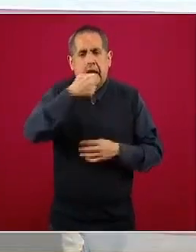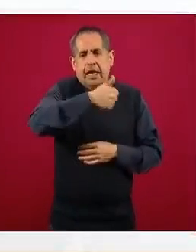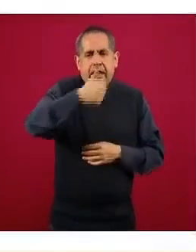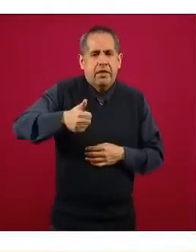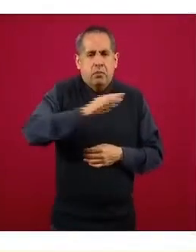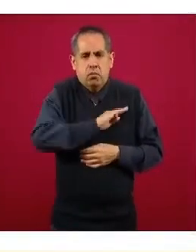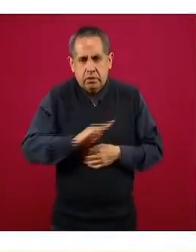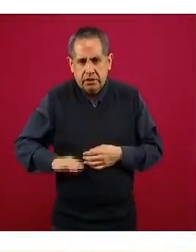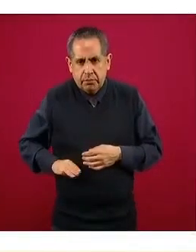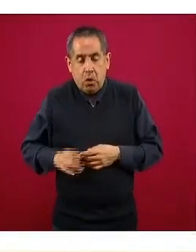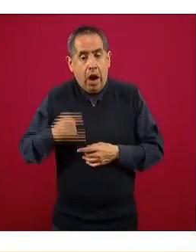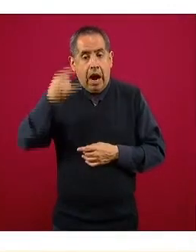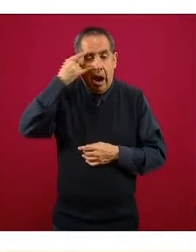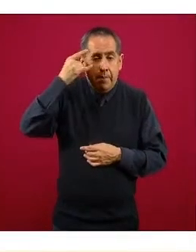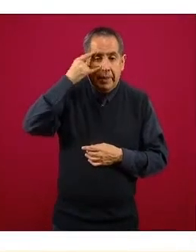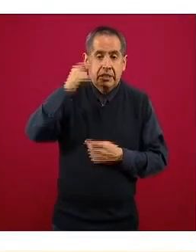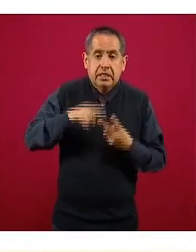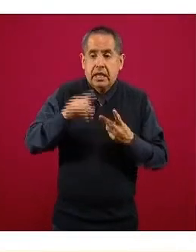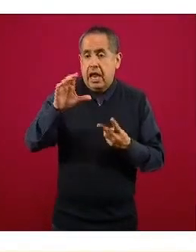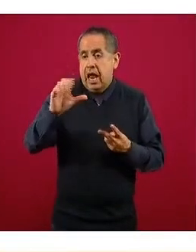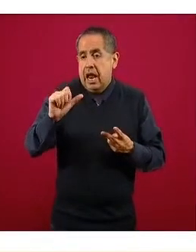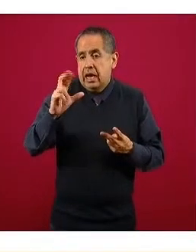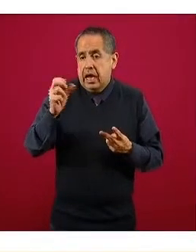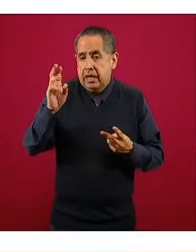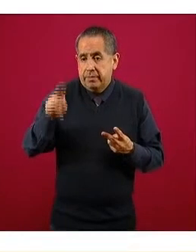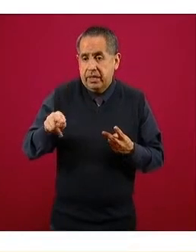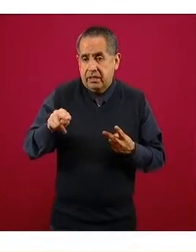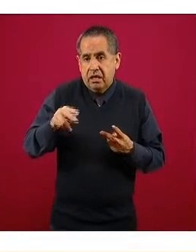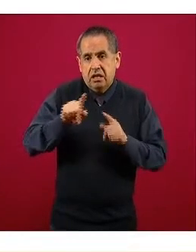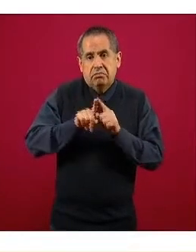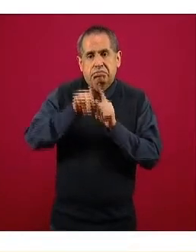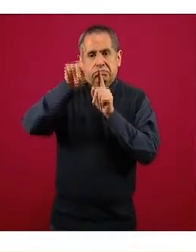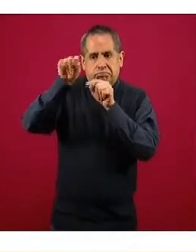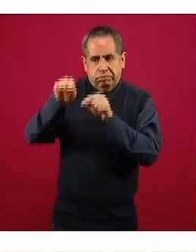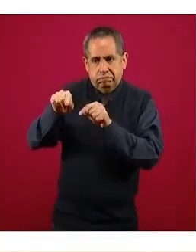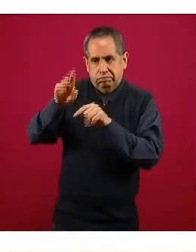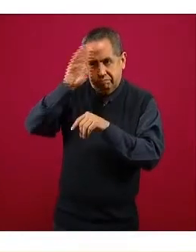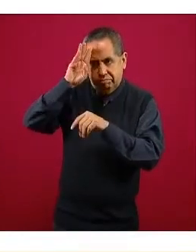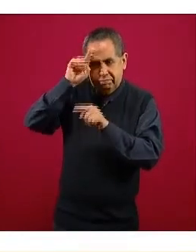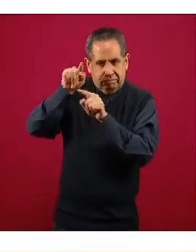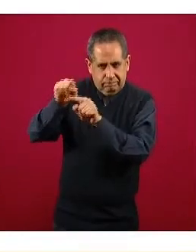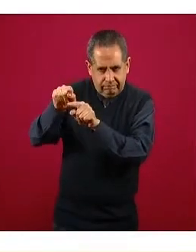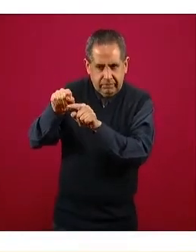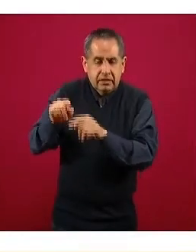por municipio, Campeche y Carmen en ese orden, con esas tendencias.